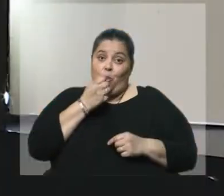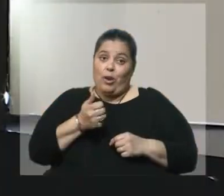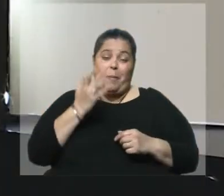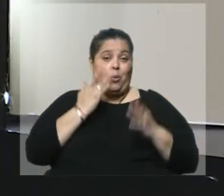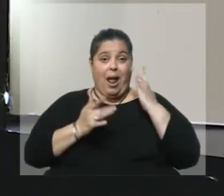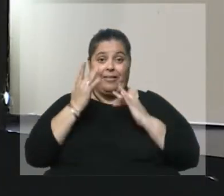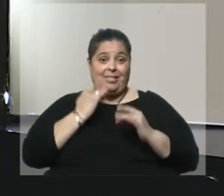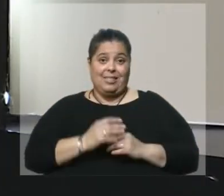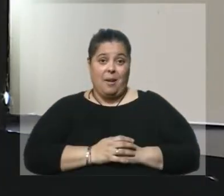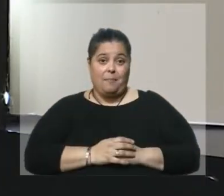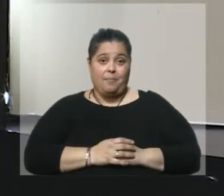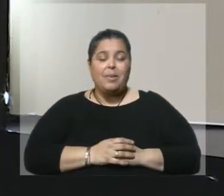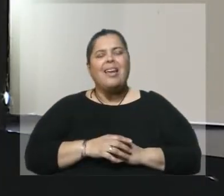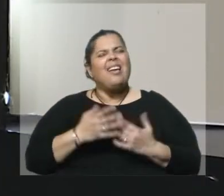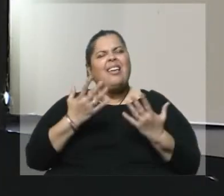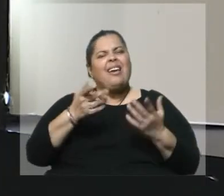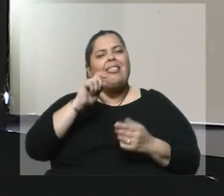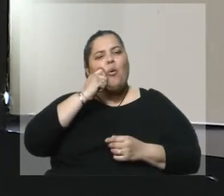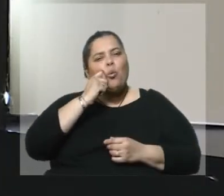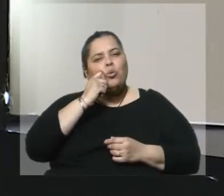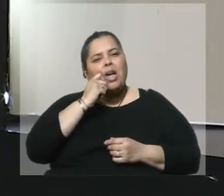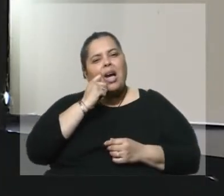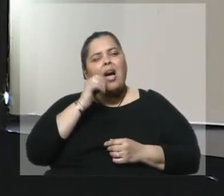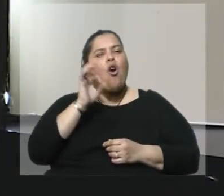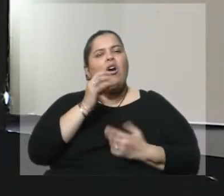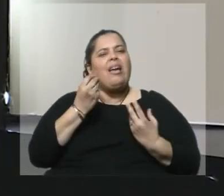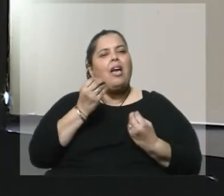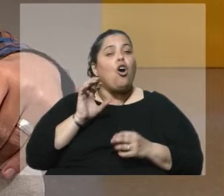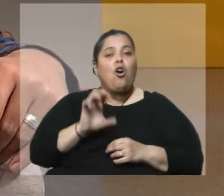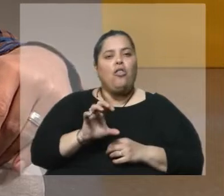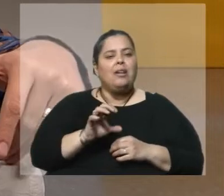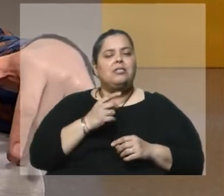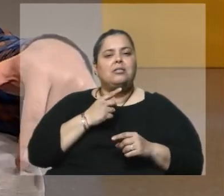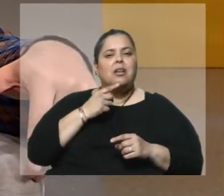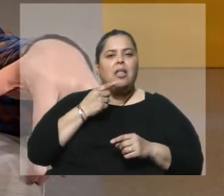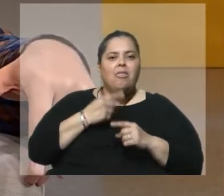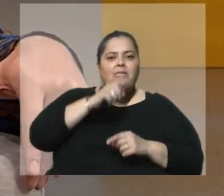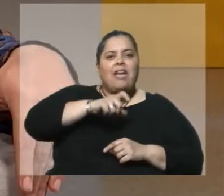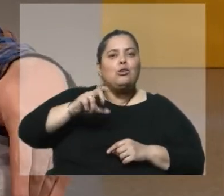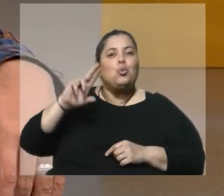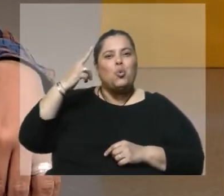¿Qué te gusta y qué detestás de los uruguayos?